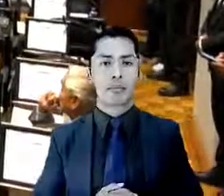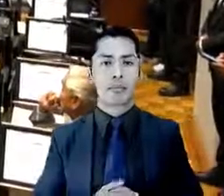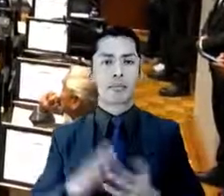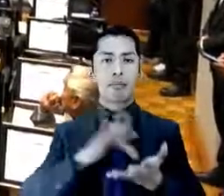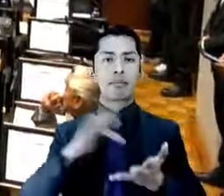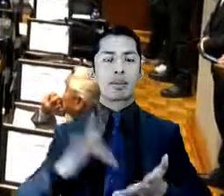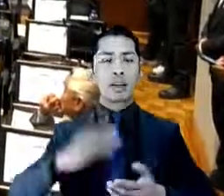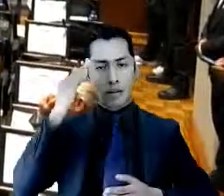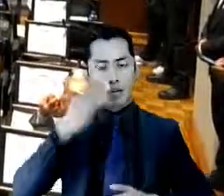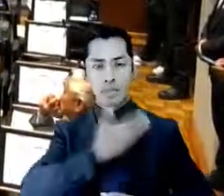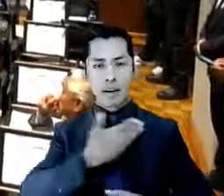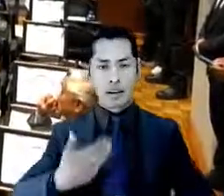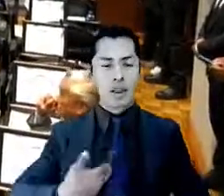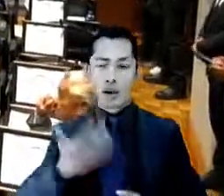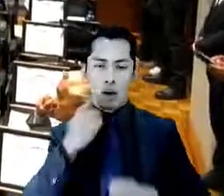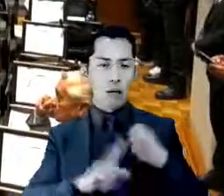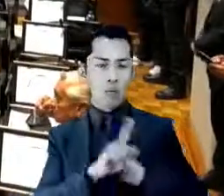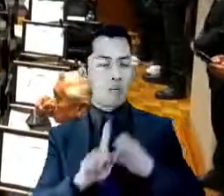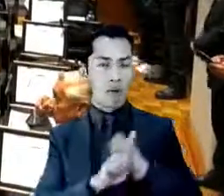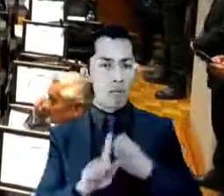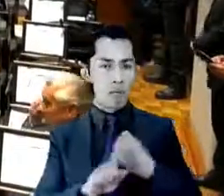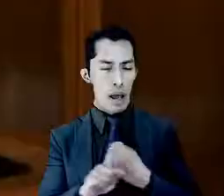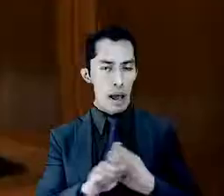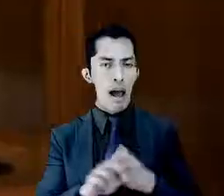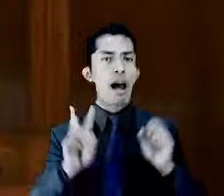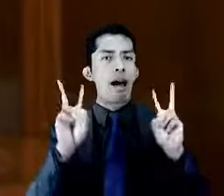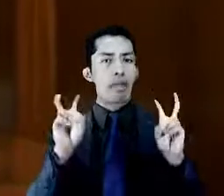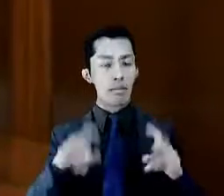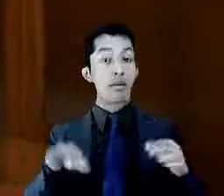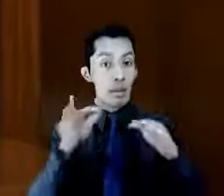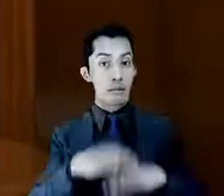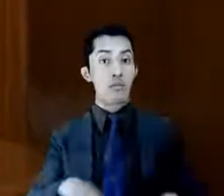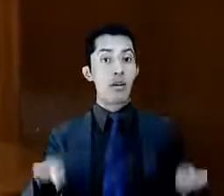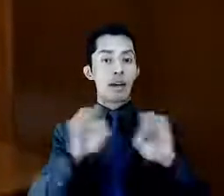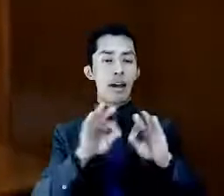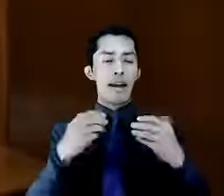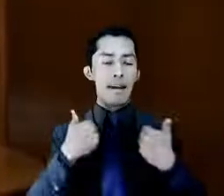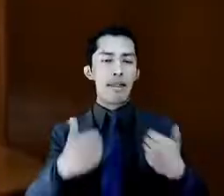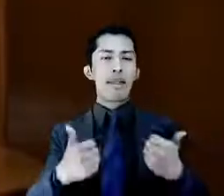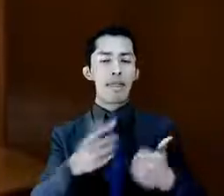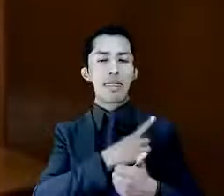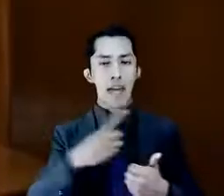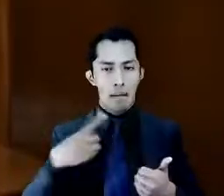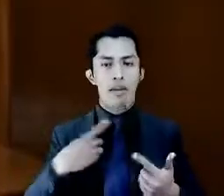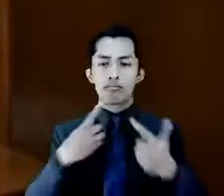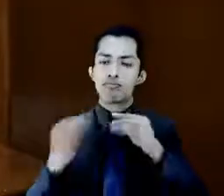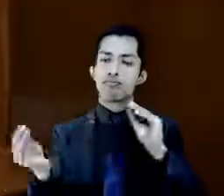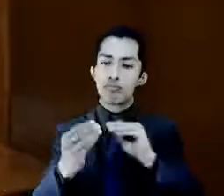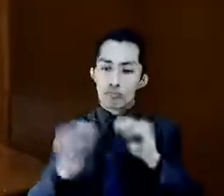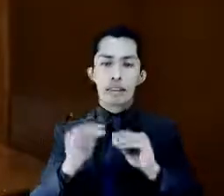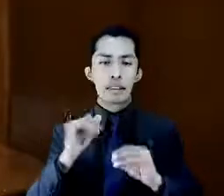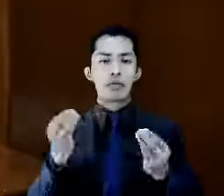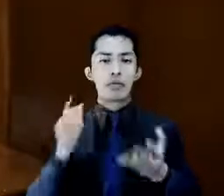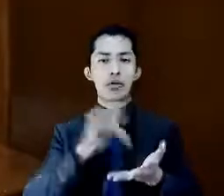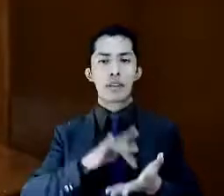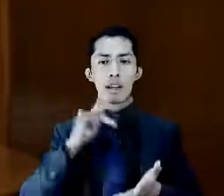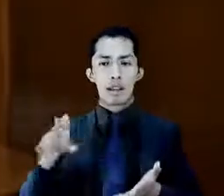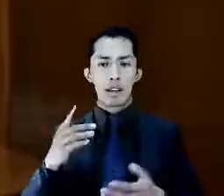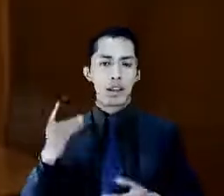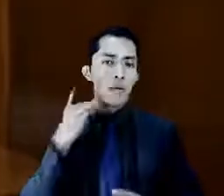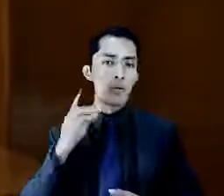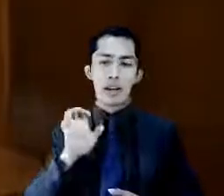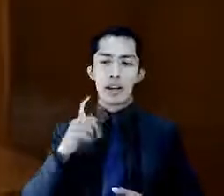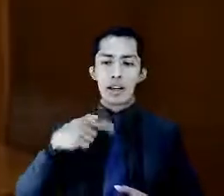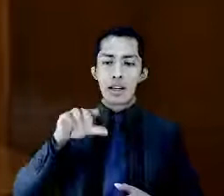Gracias, señor presidente. No hay problema. Son temas de suma importancia y se tiene que debatir. Muchas gracias. Diputado